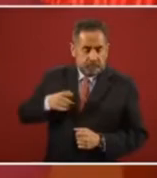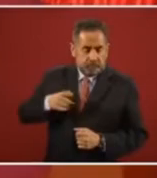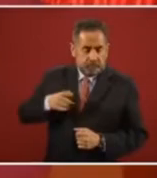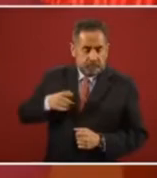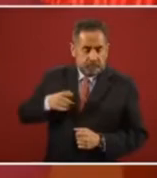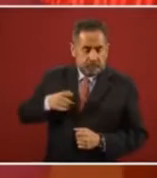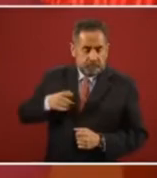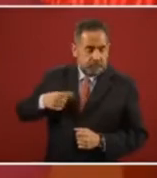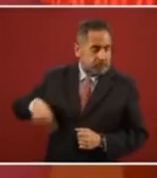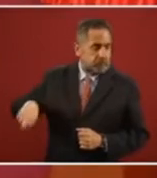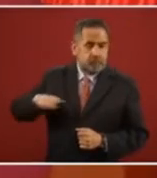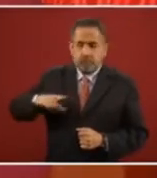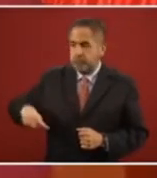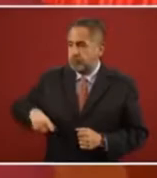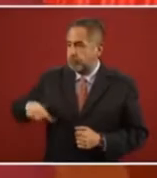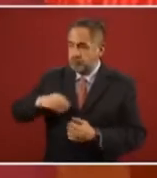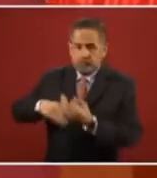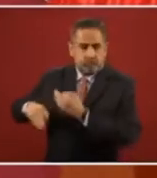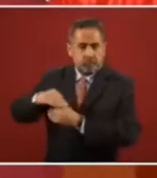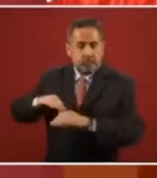de que realmente